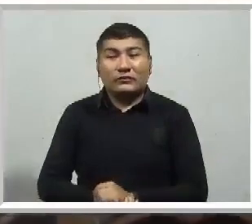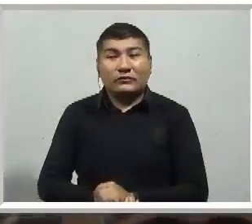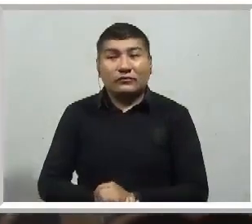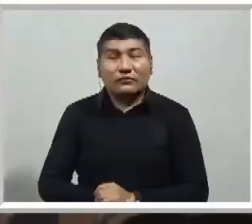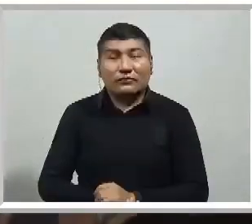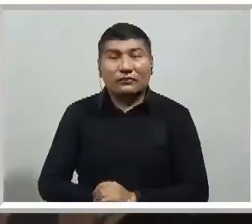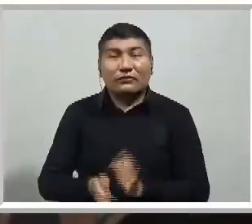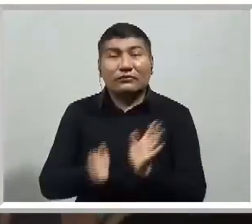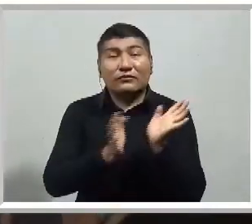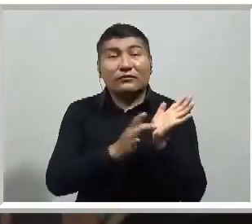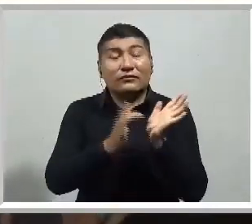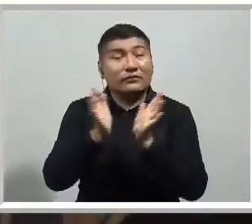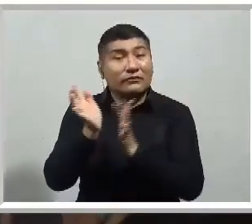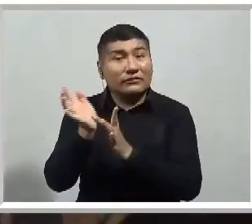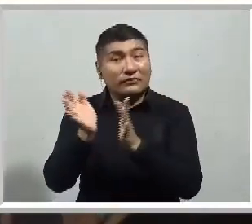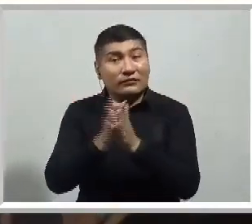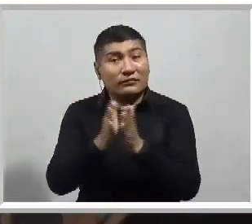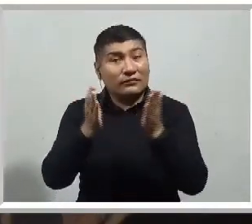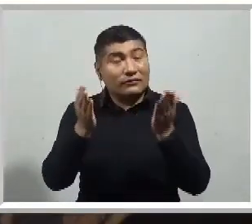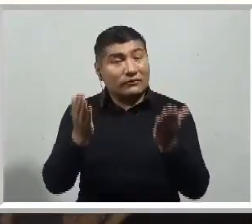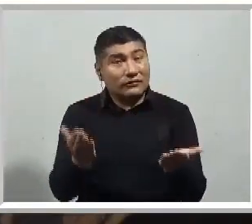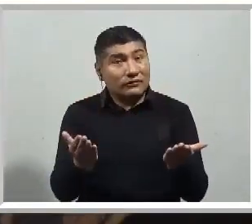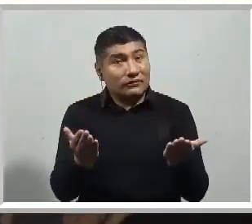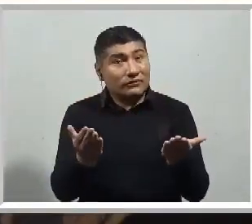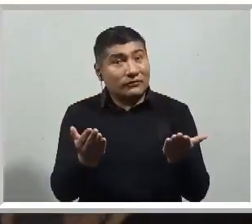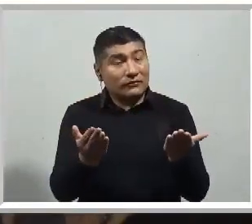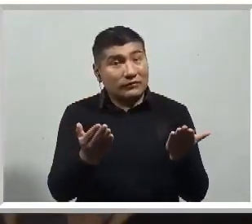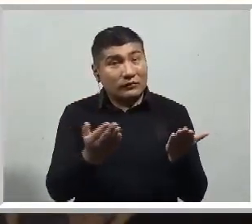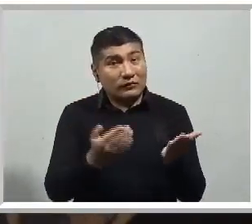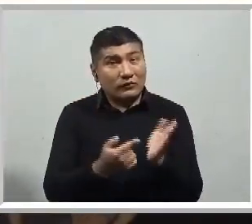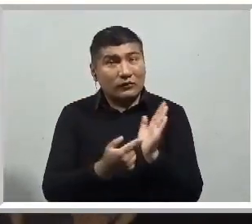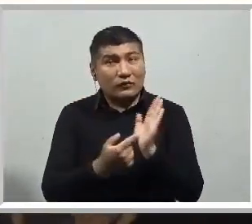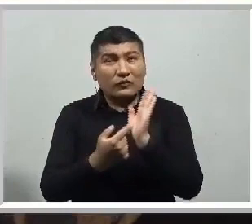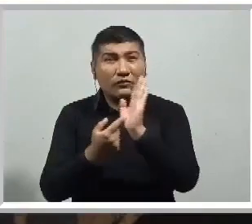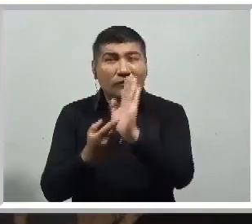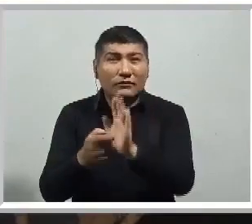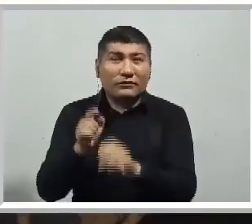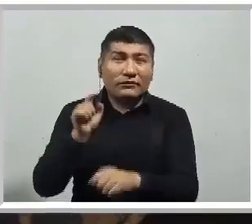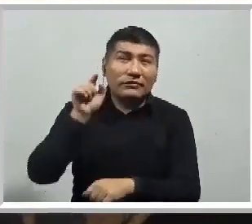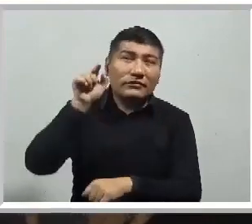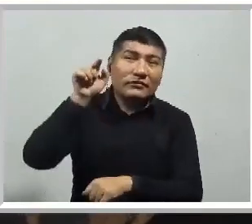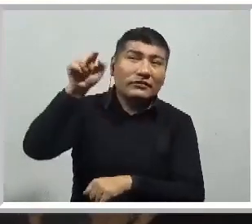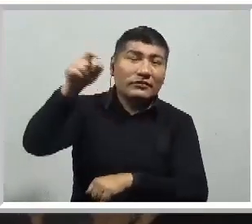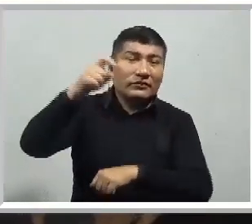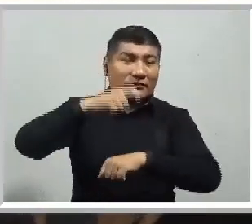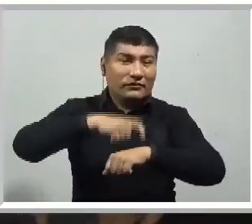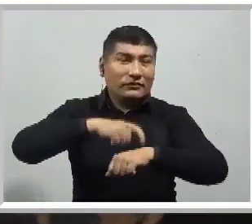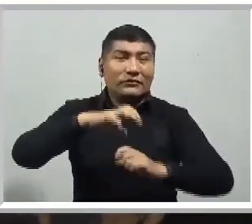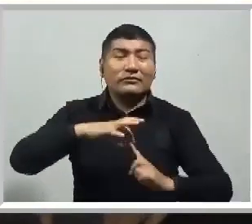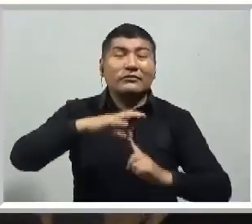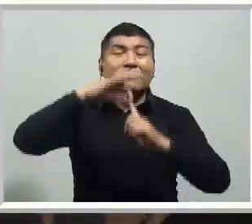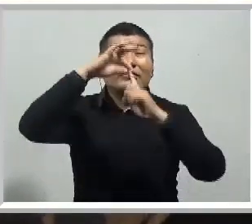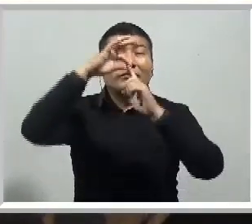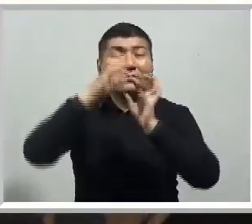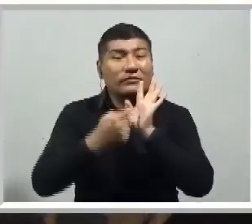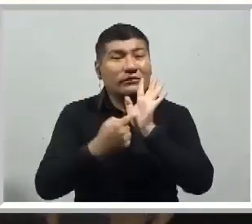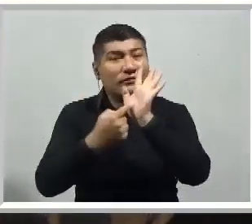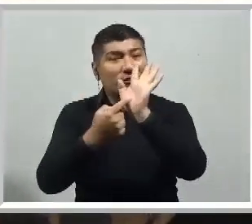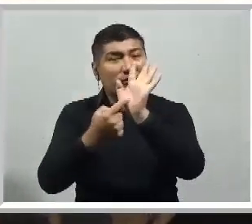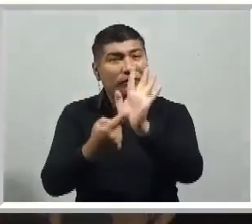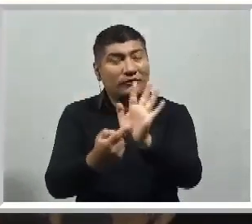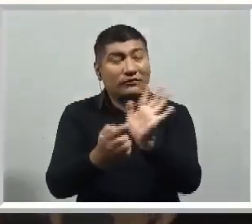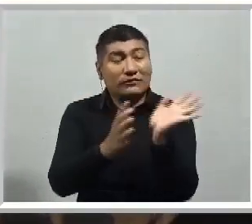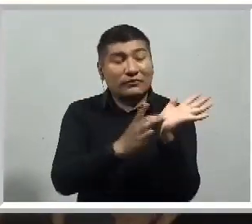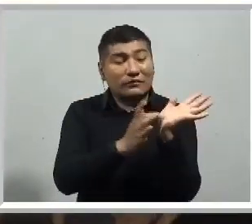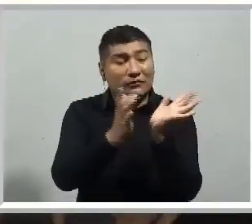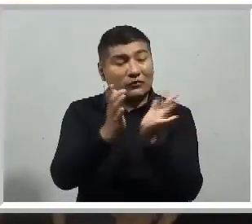El Evangelio nos traslada a ese momento especial de la presentación del niño